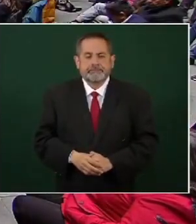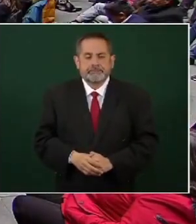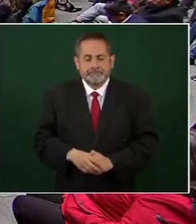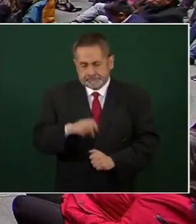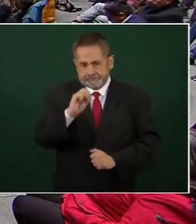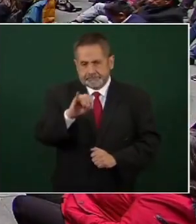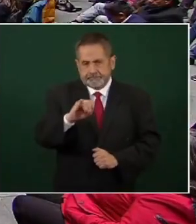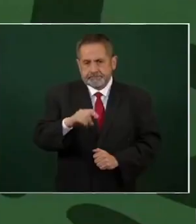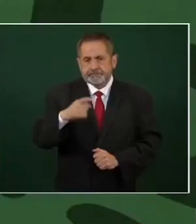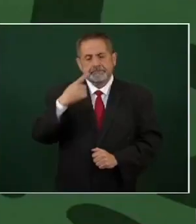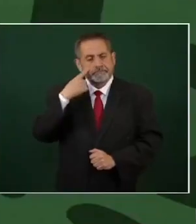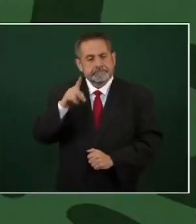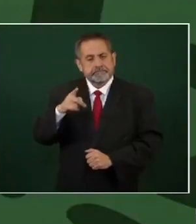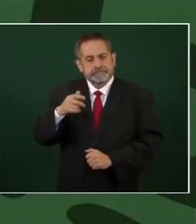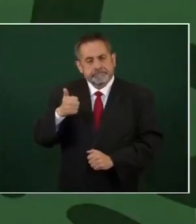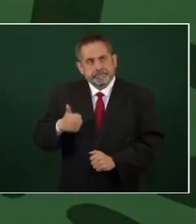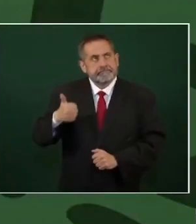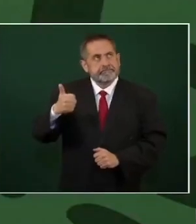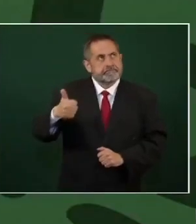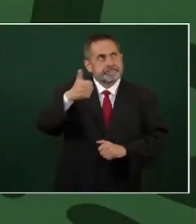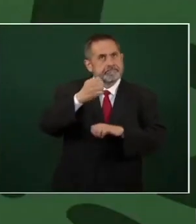corresponde a los estados